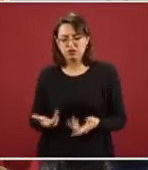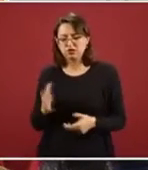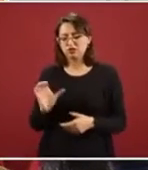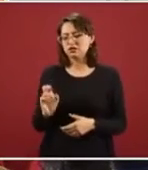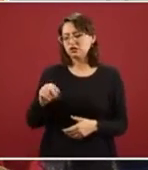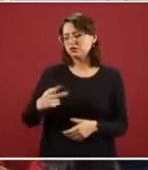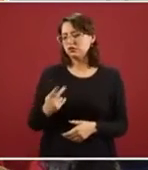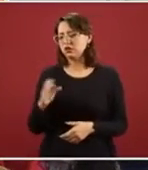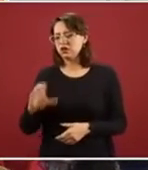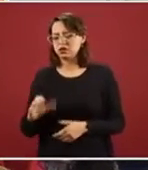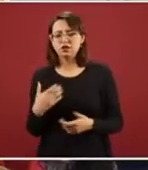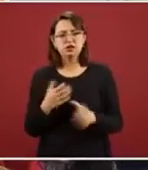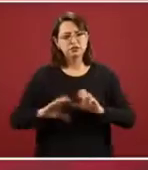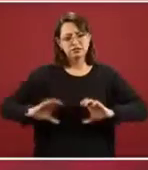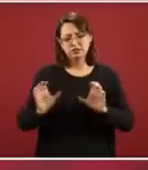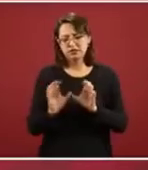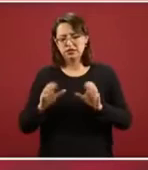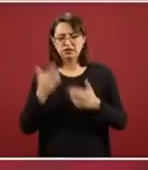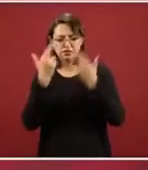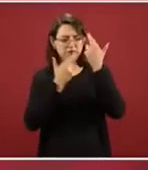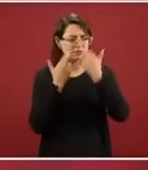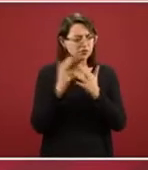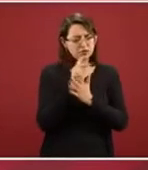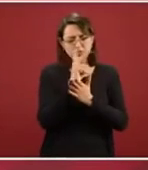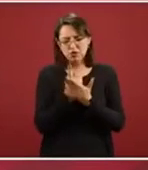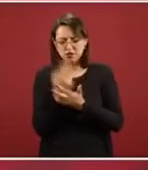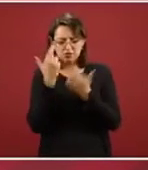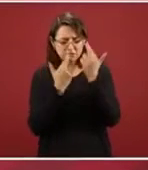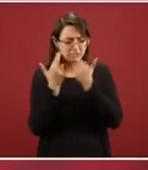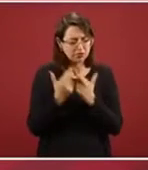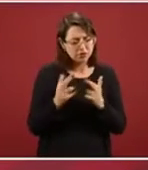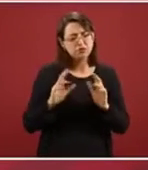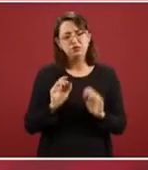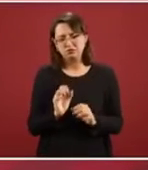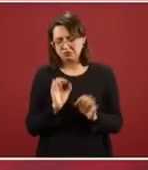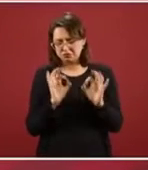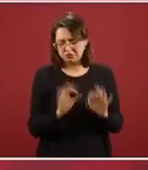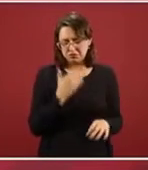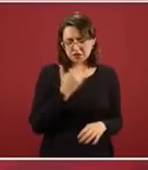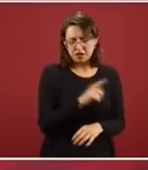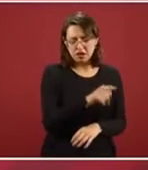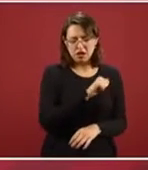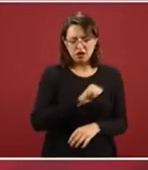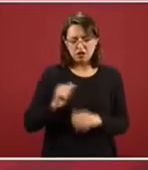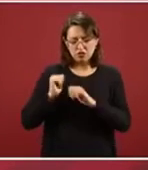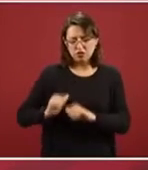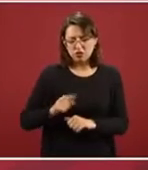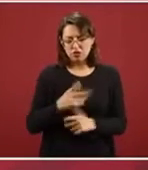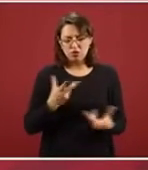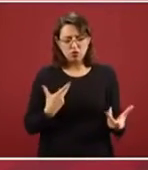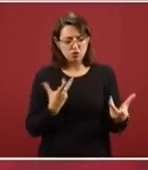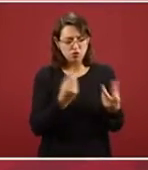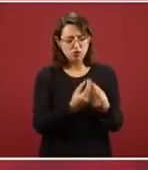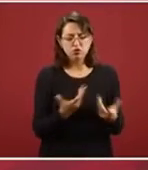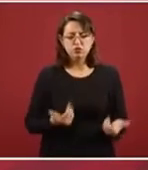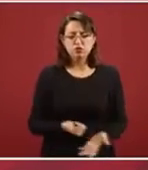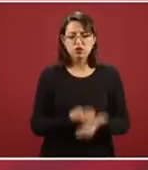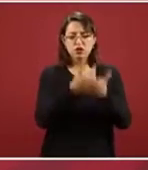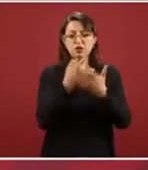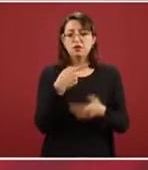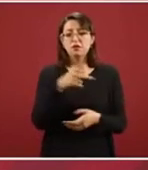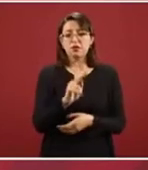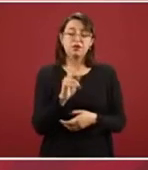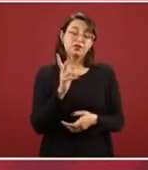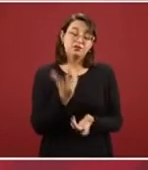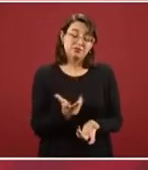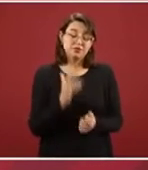certificar en la elaboración, revisión de programas internos a esas autoridades, a participar con ellos, pero recordemos que esa